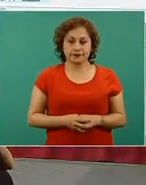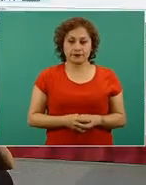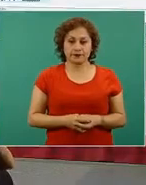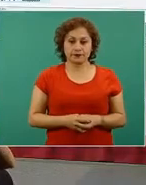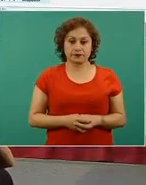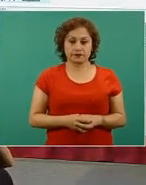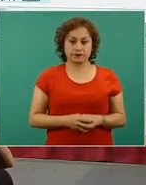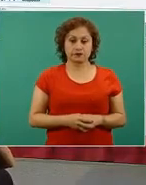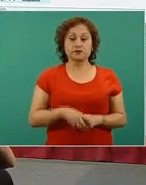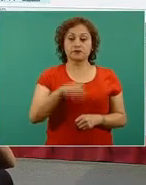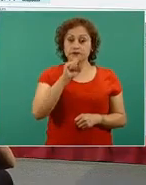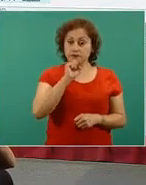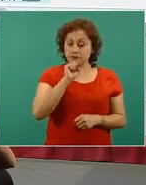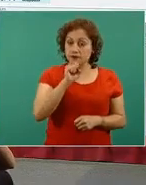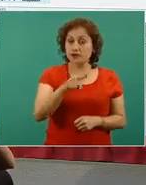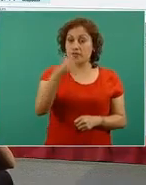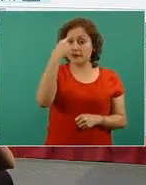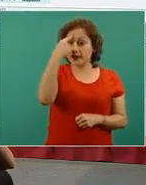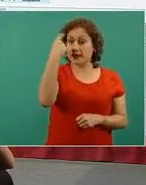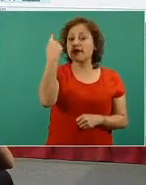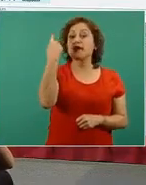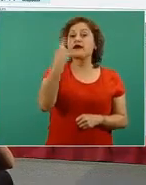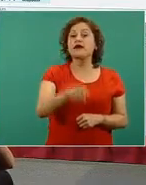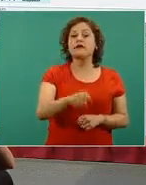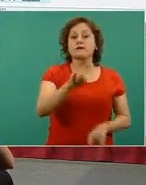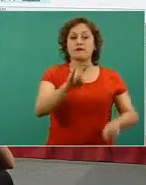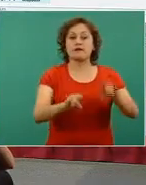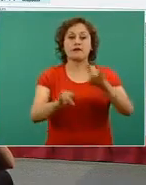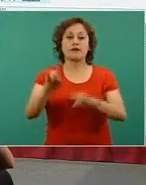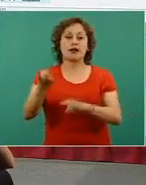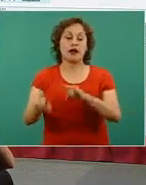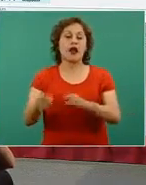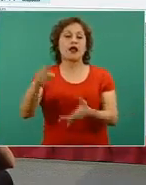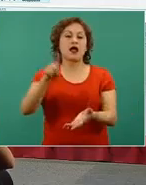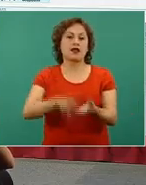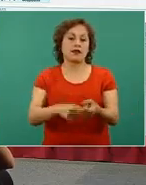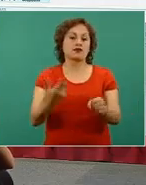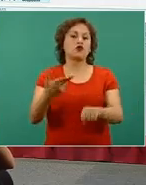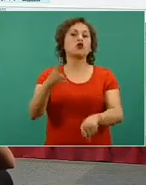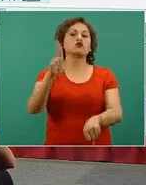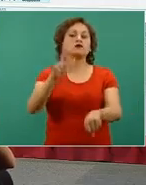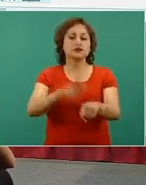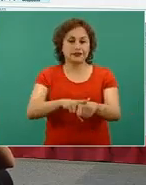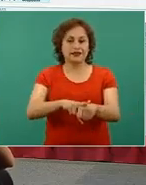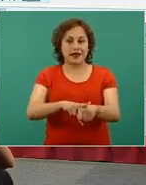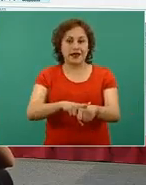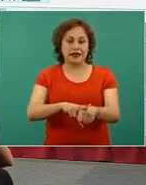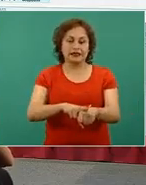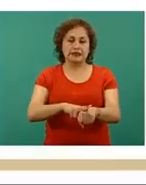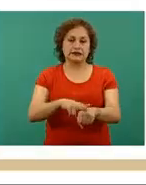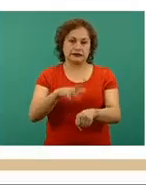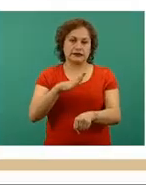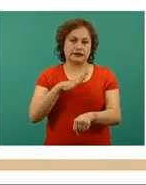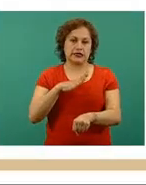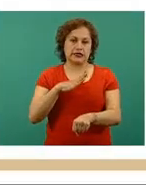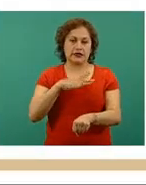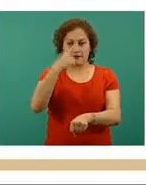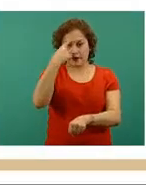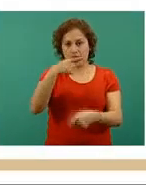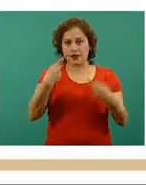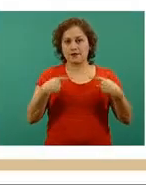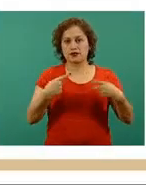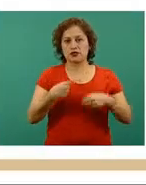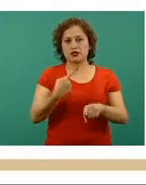También para la disponibilidad de camas para hospitalización con ventilador, tenemos las cifras de las